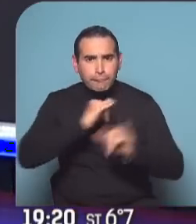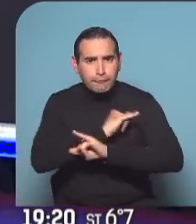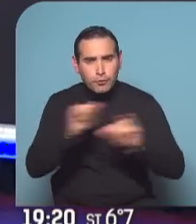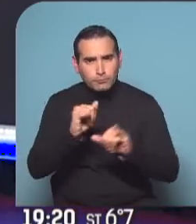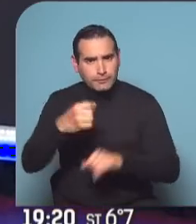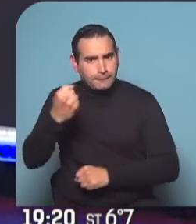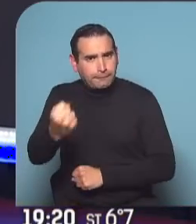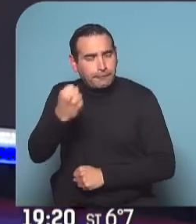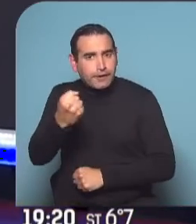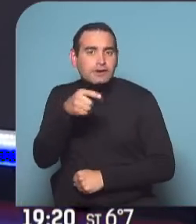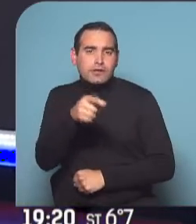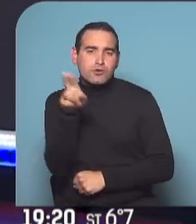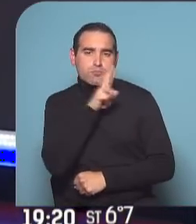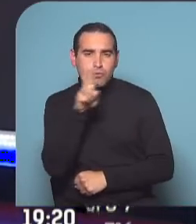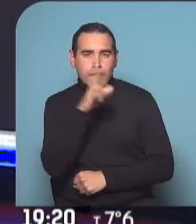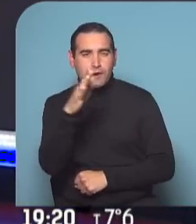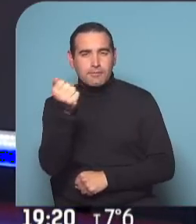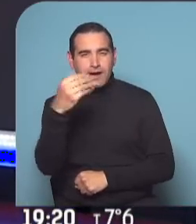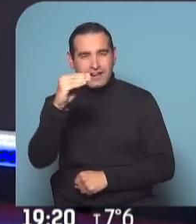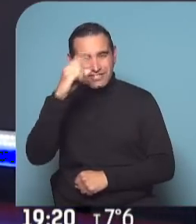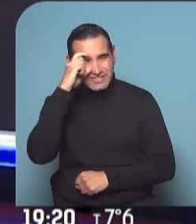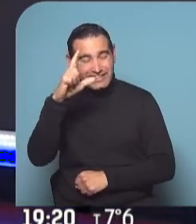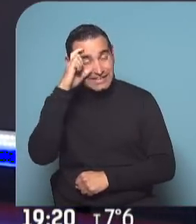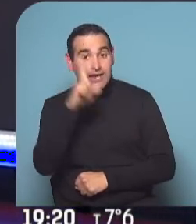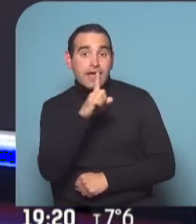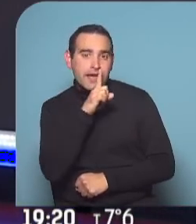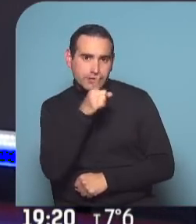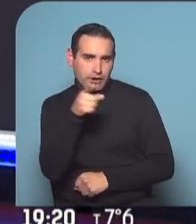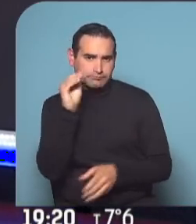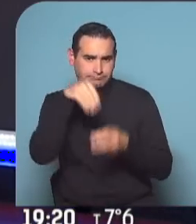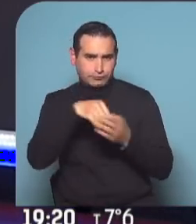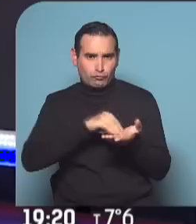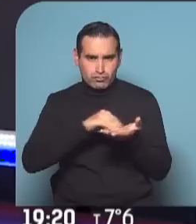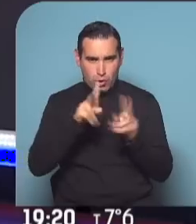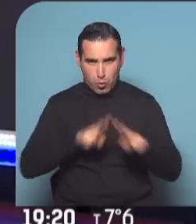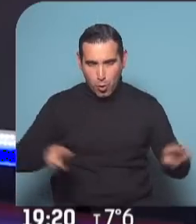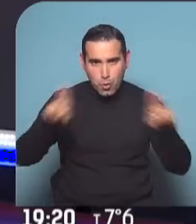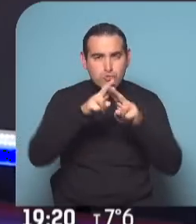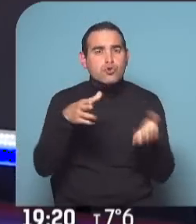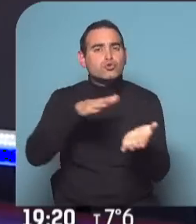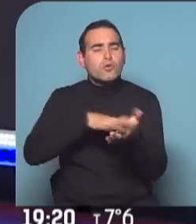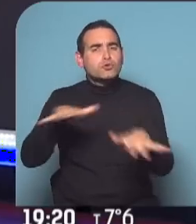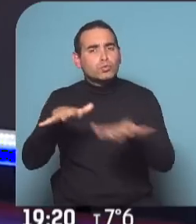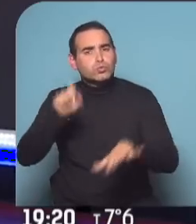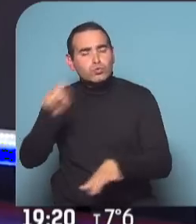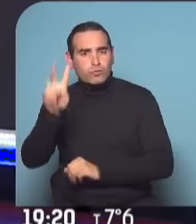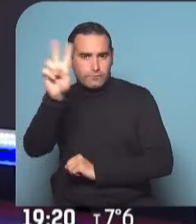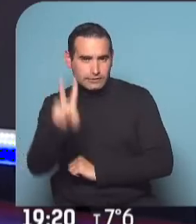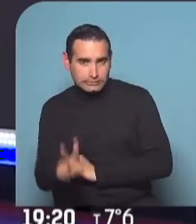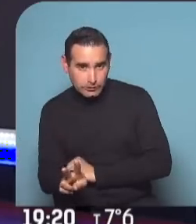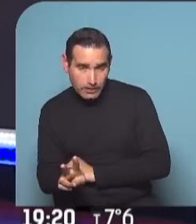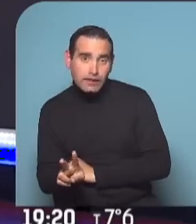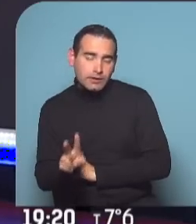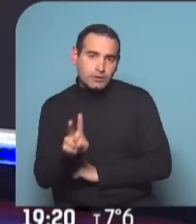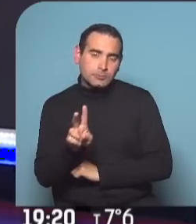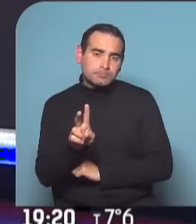Michelle Bachelet, la expresidenta chilena, ahora funcionaria de la ONU, con respecto a la situación que se vive en ese país,